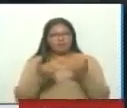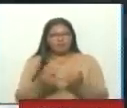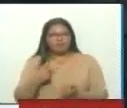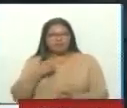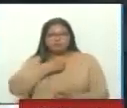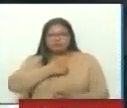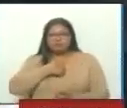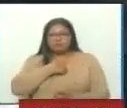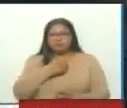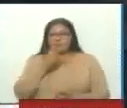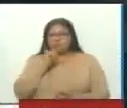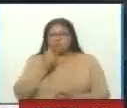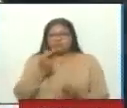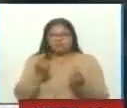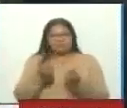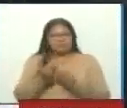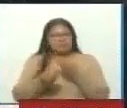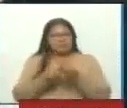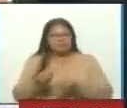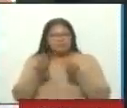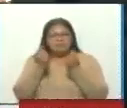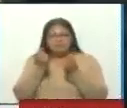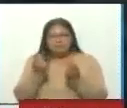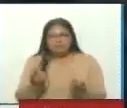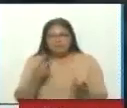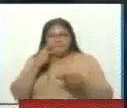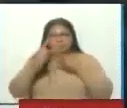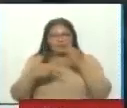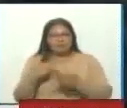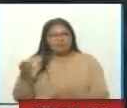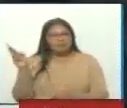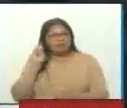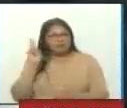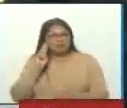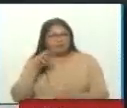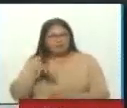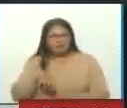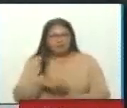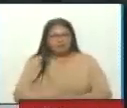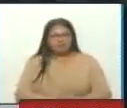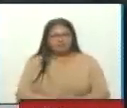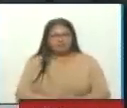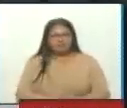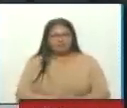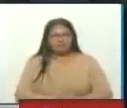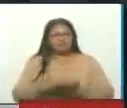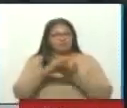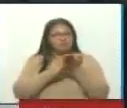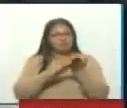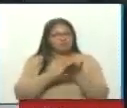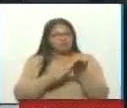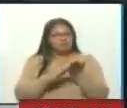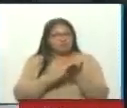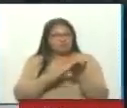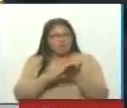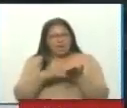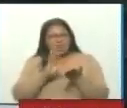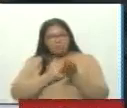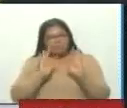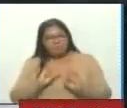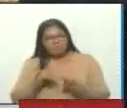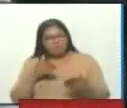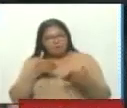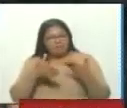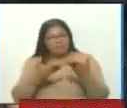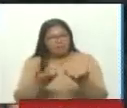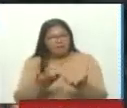está haciendo absolutamente nada en política radial de Estado, es decir, de recuperar las ondas hercianas para llevar